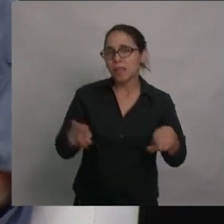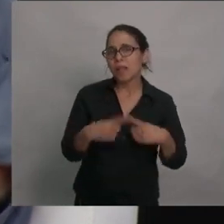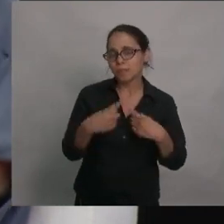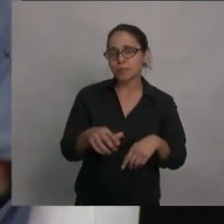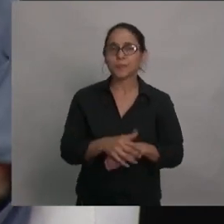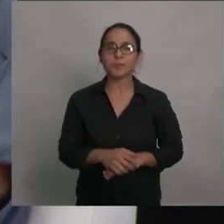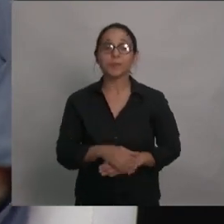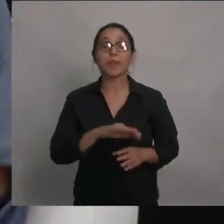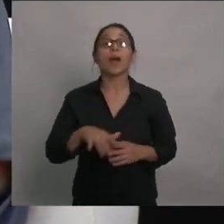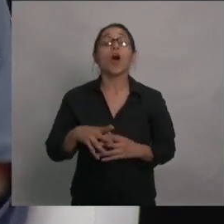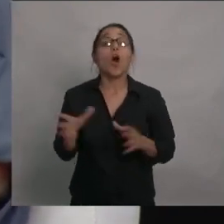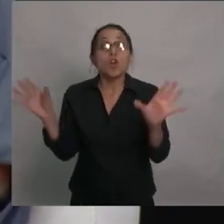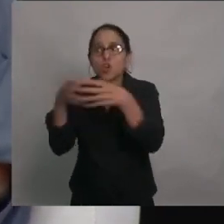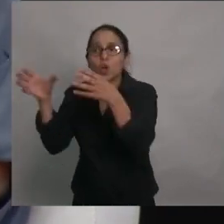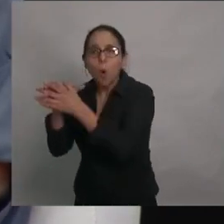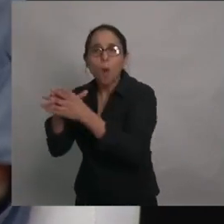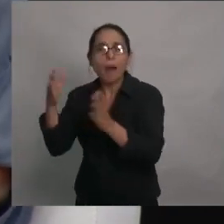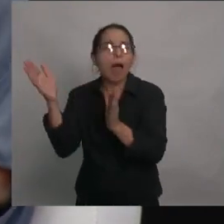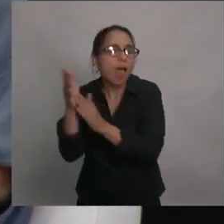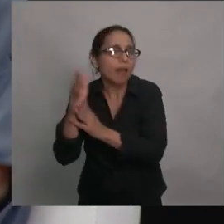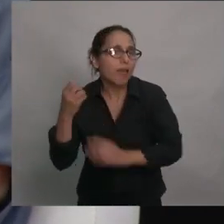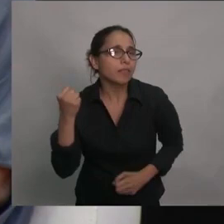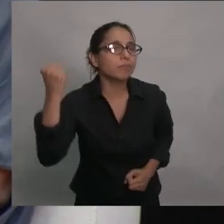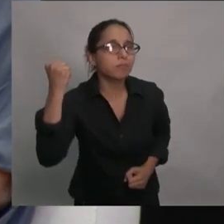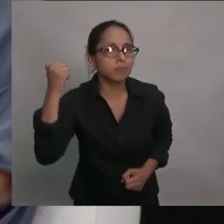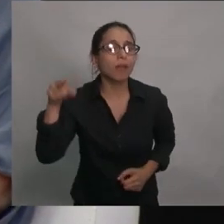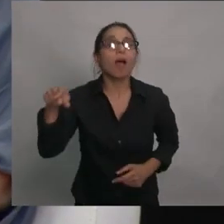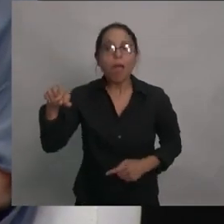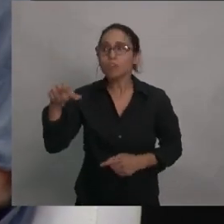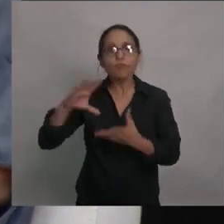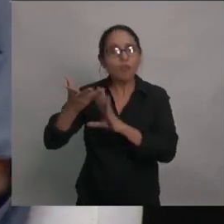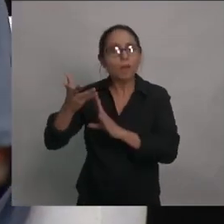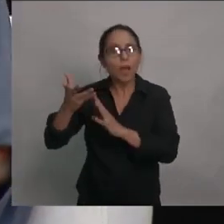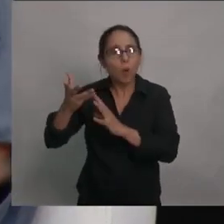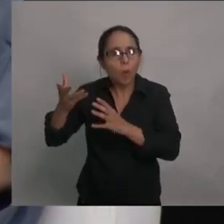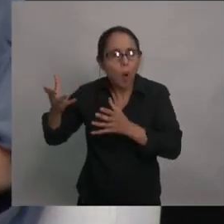Las formaciones ultra de las que hablaba han tenido un espectacular ascenso.